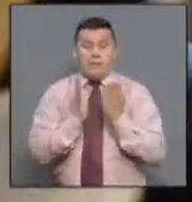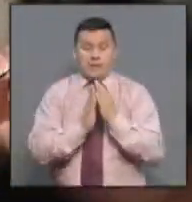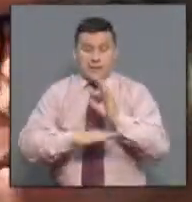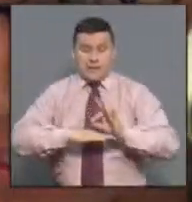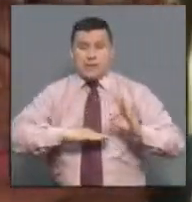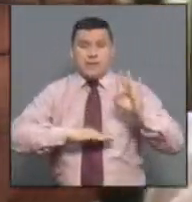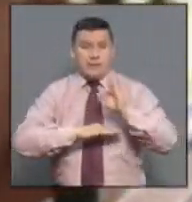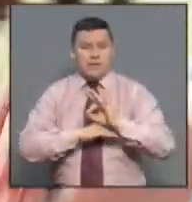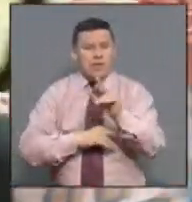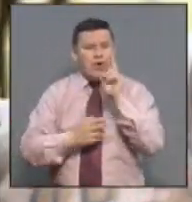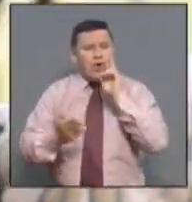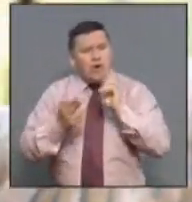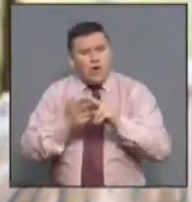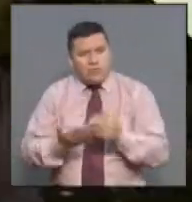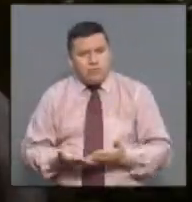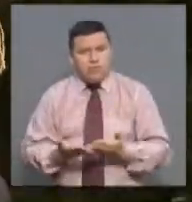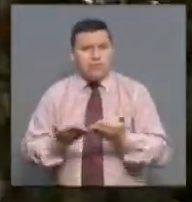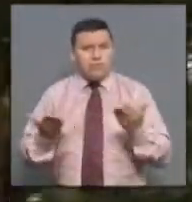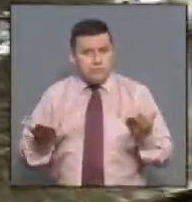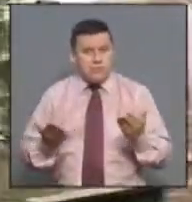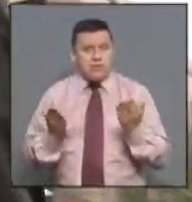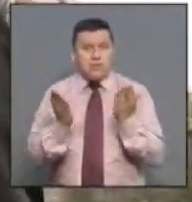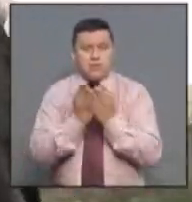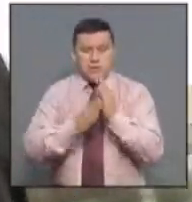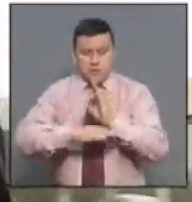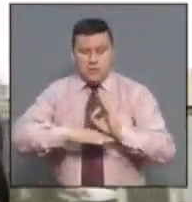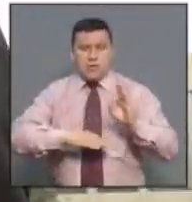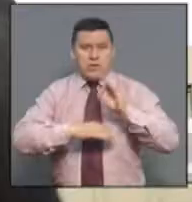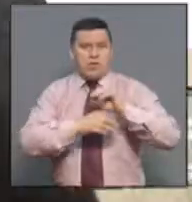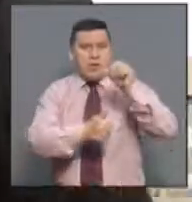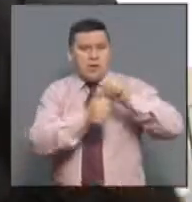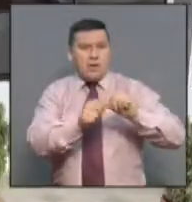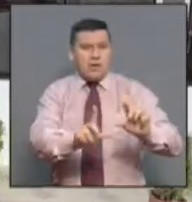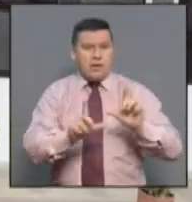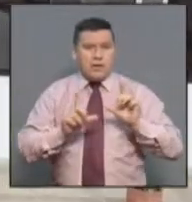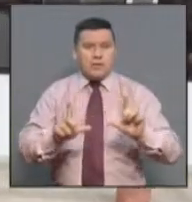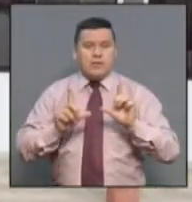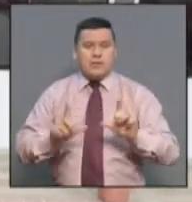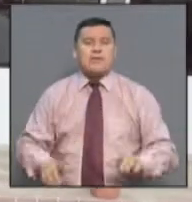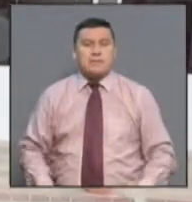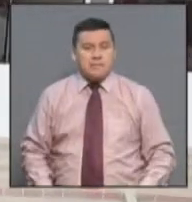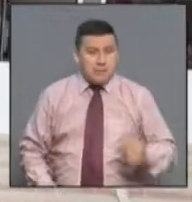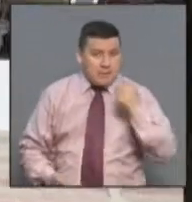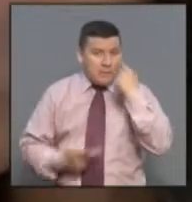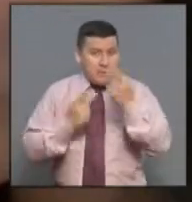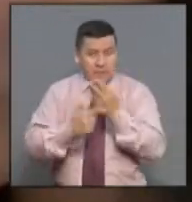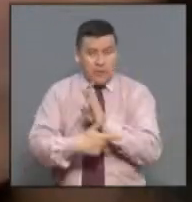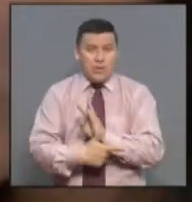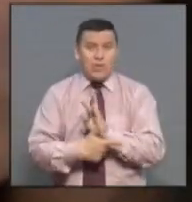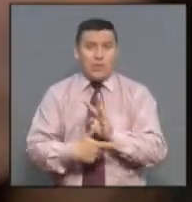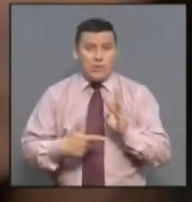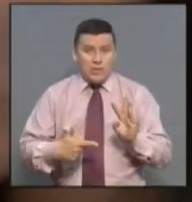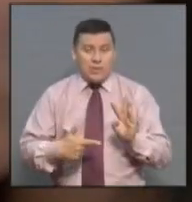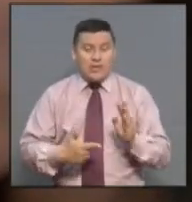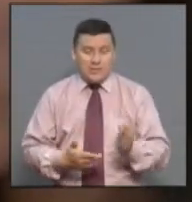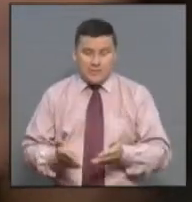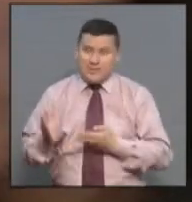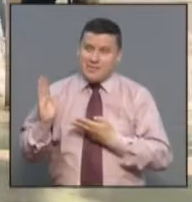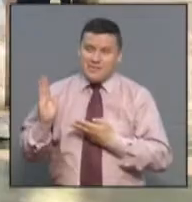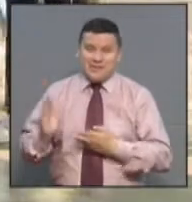ESAP. Conoce más ofertas que la escuela tiene para cada graduado. Visita la página web